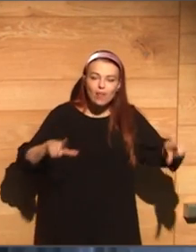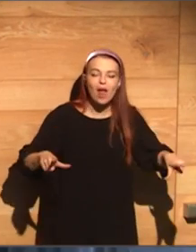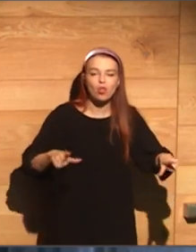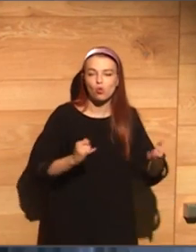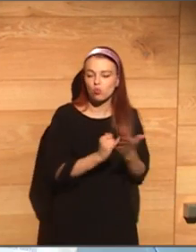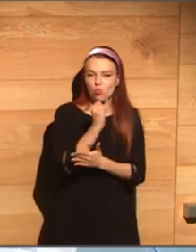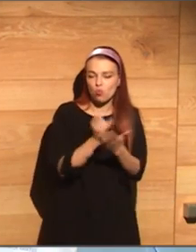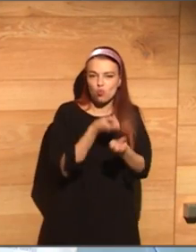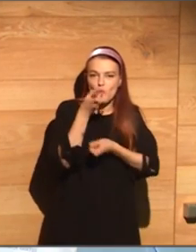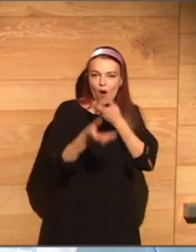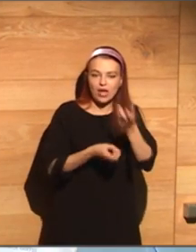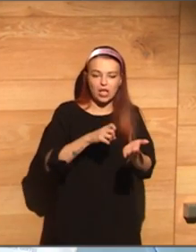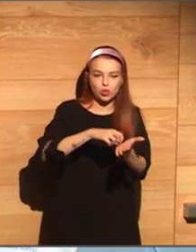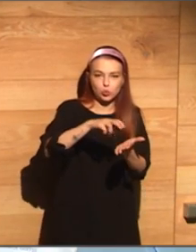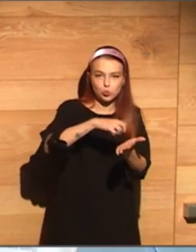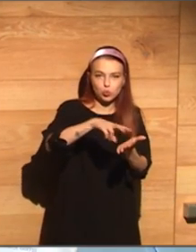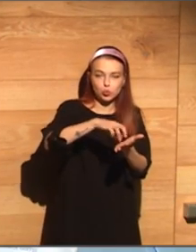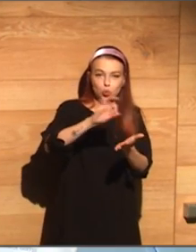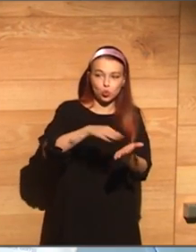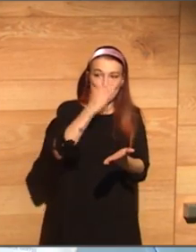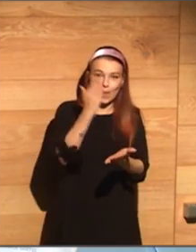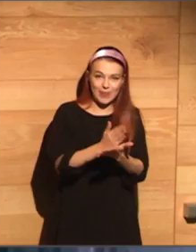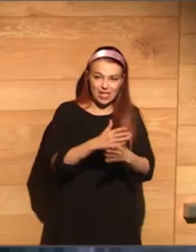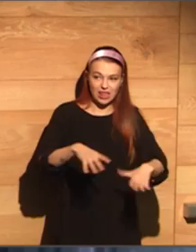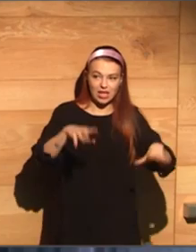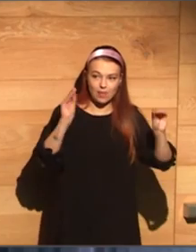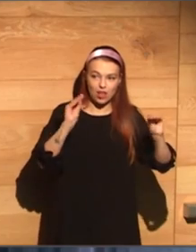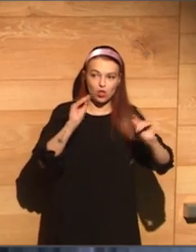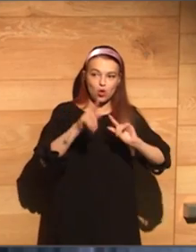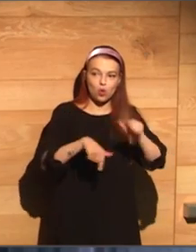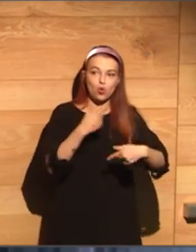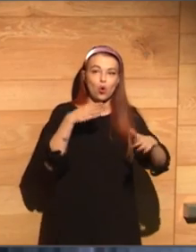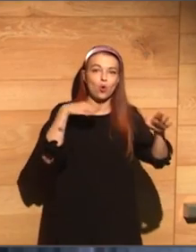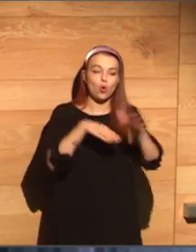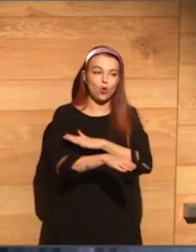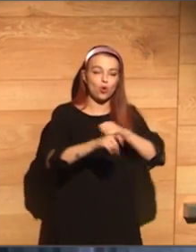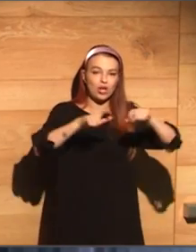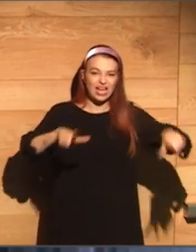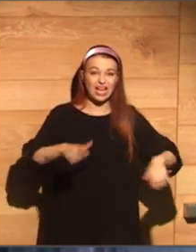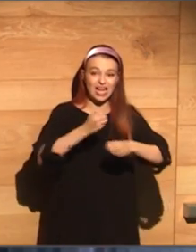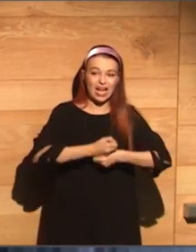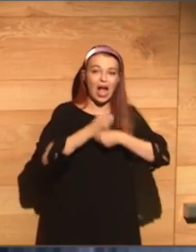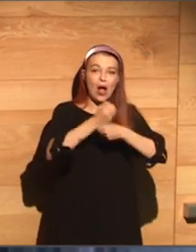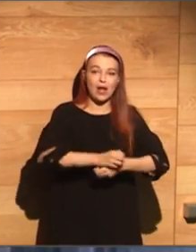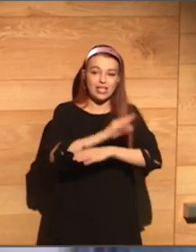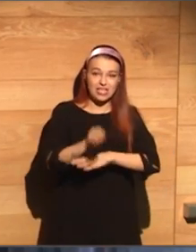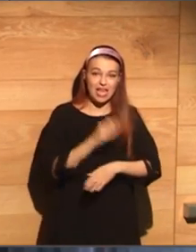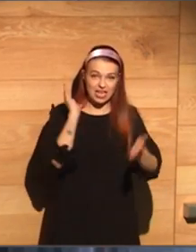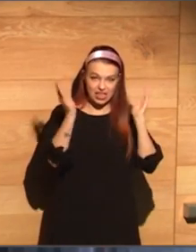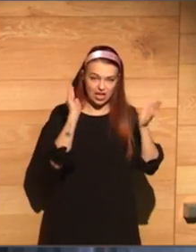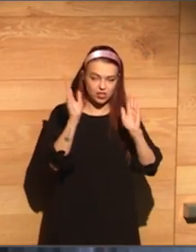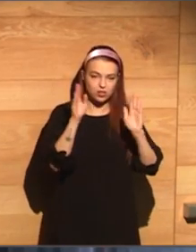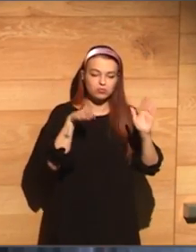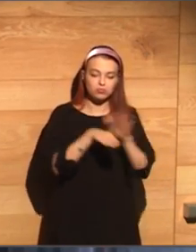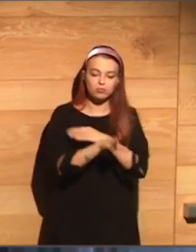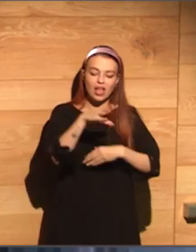Huerta que hay ahí en mitad del palacio. Pasan a las caballerizas, están dentro de las caballerizas, tienen una